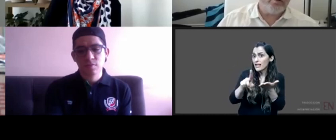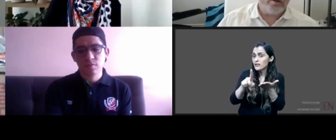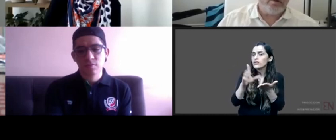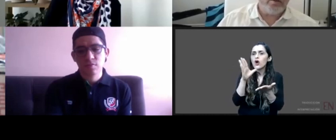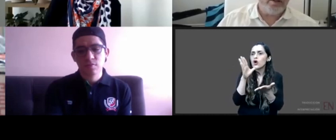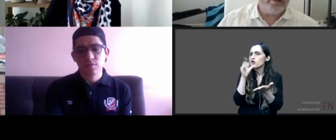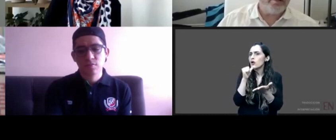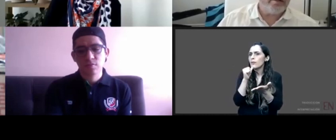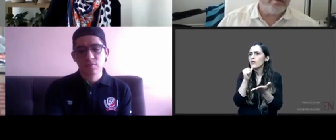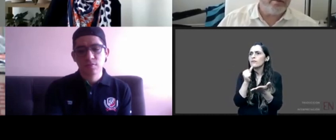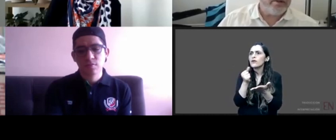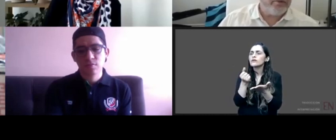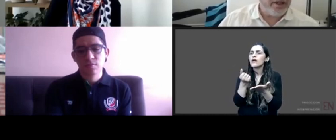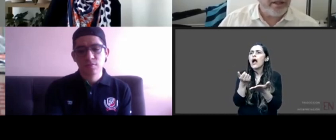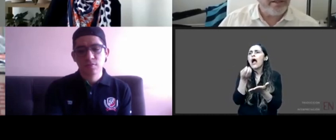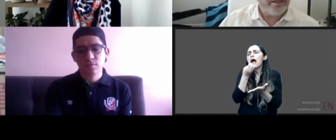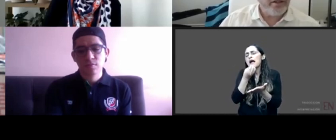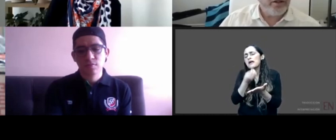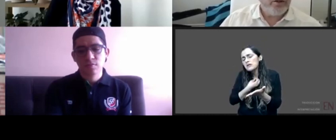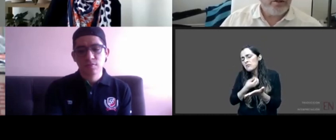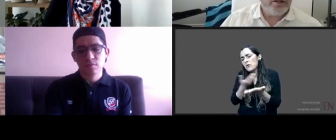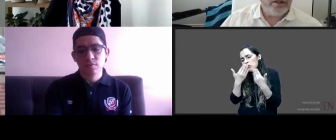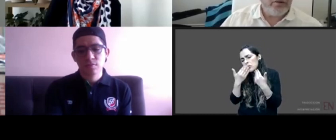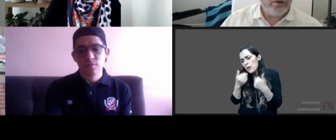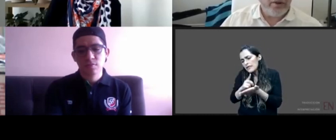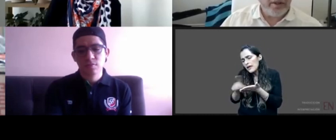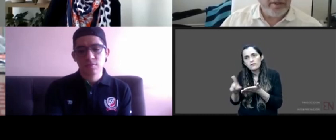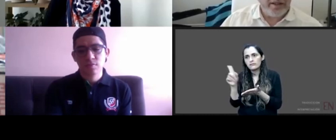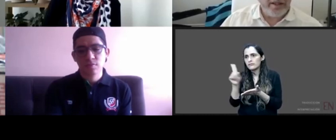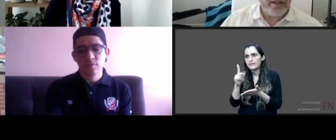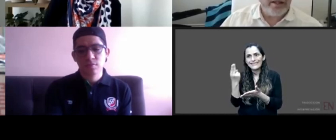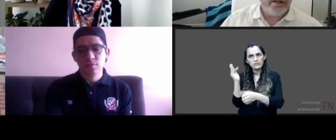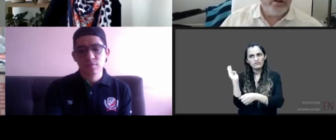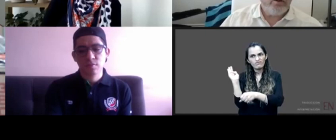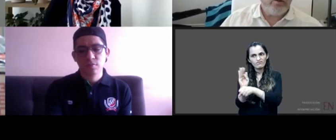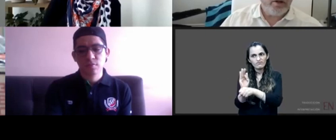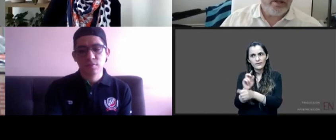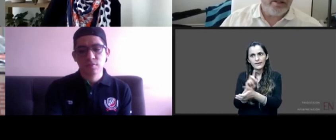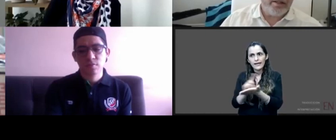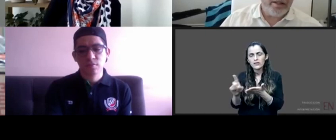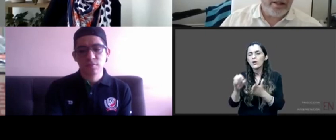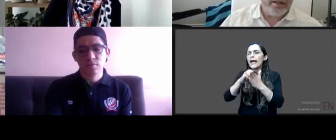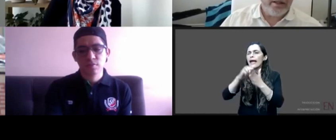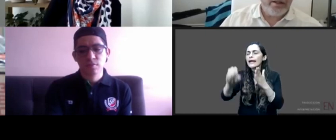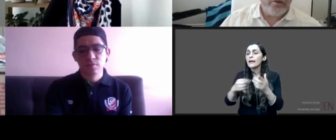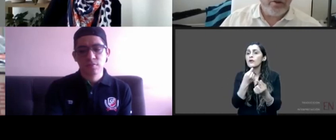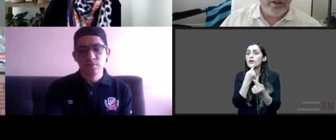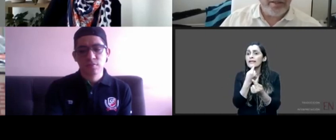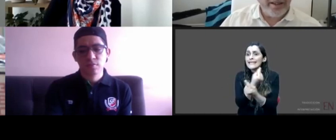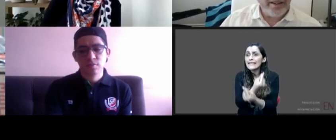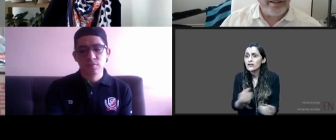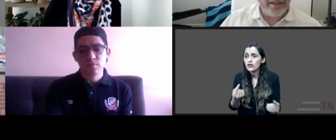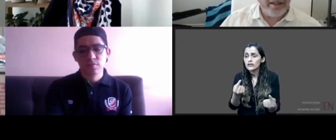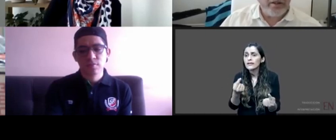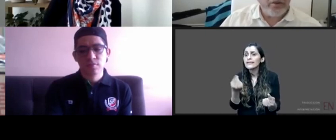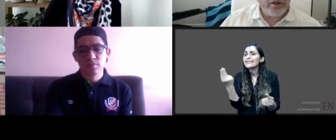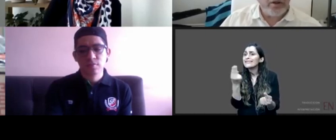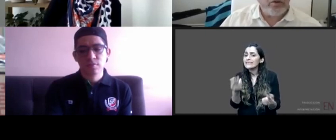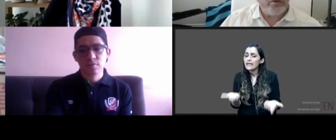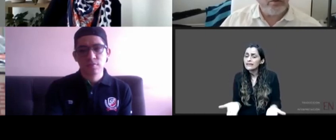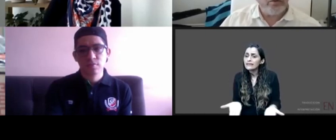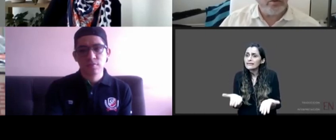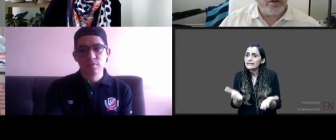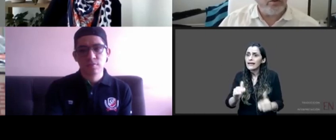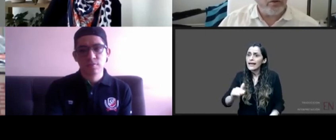y los adolescentes a vivir felices, tener una infancia digna con la identidad con la que están creciendo y